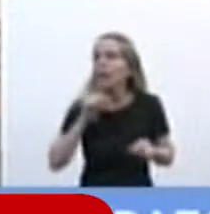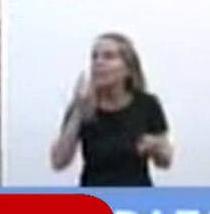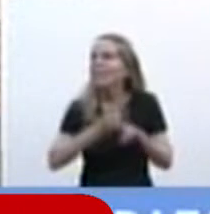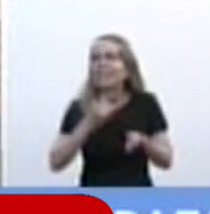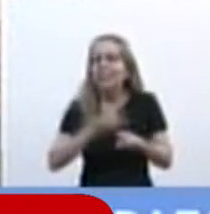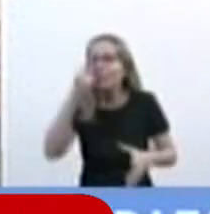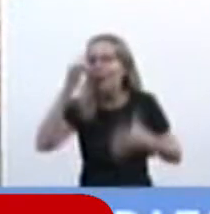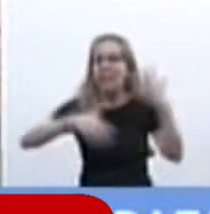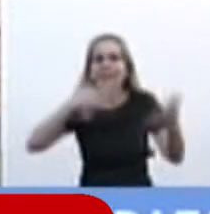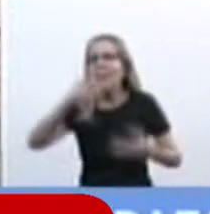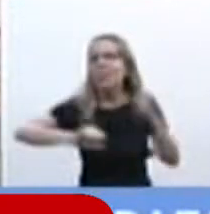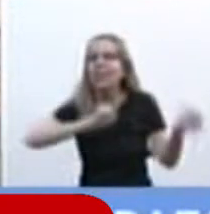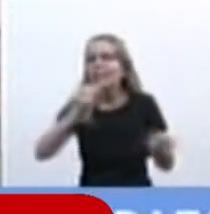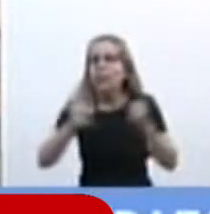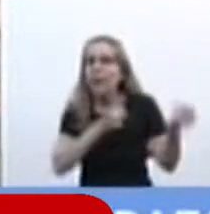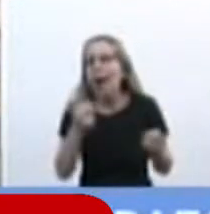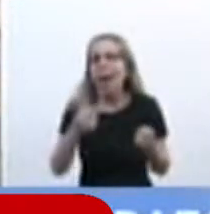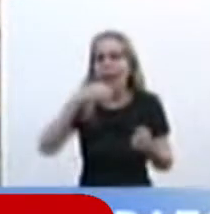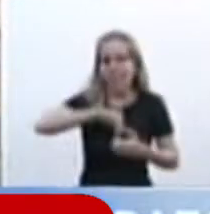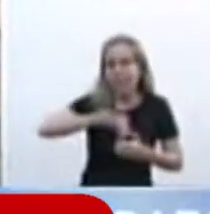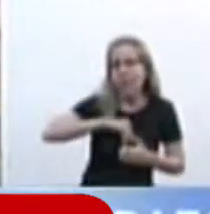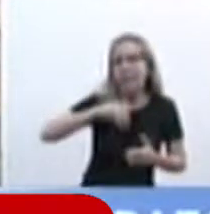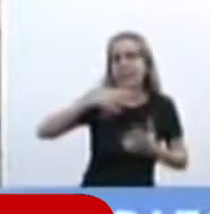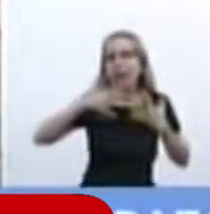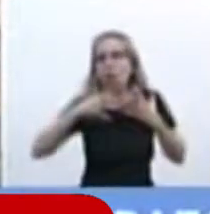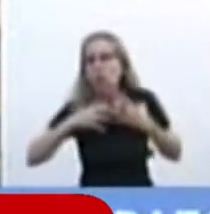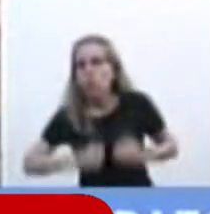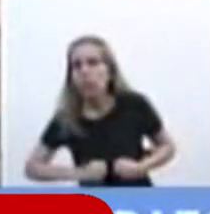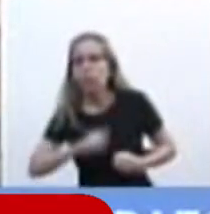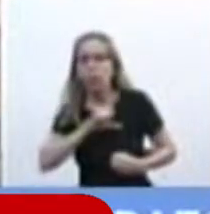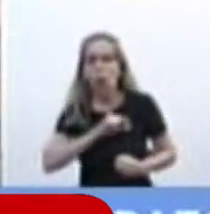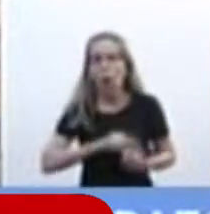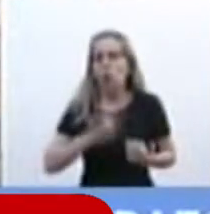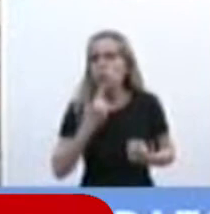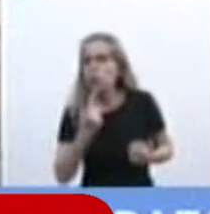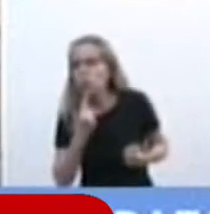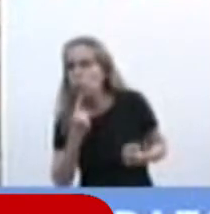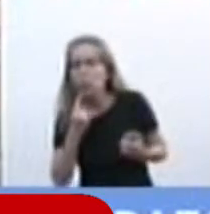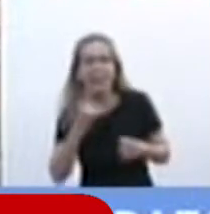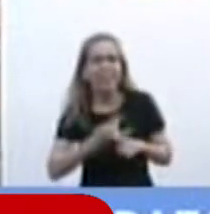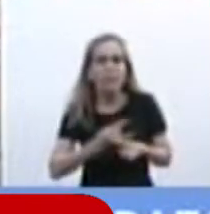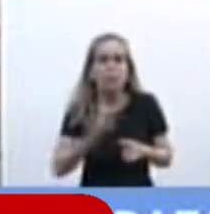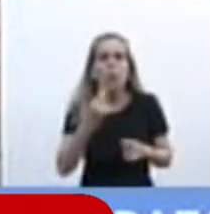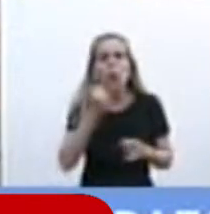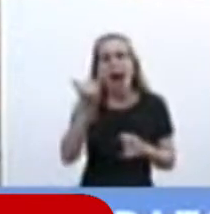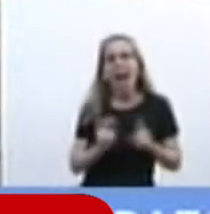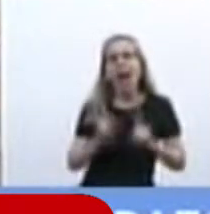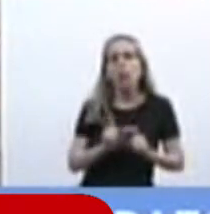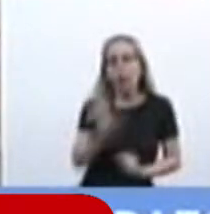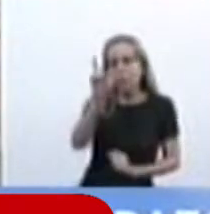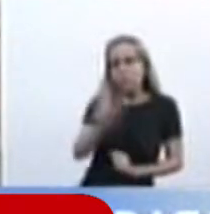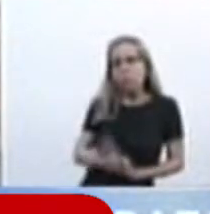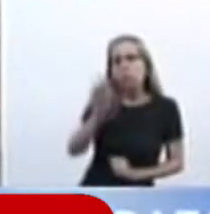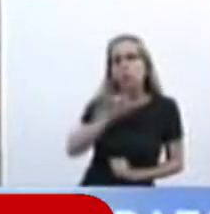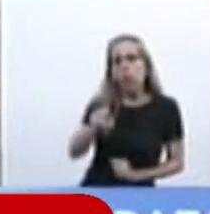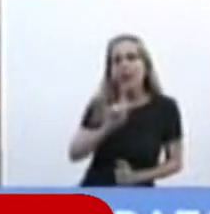están desesperadas, llenas de dudas y de tristeza cada vez que hay una mujer que decide interrumpir